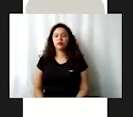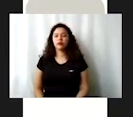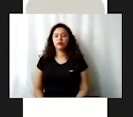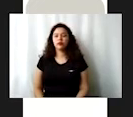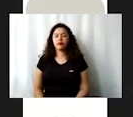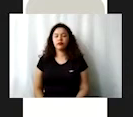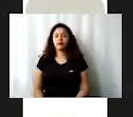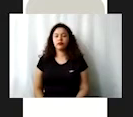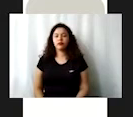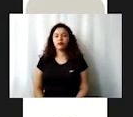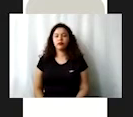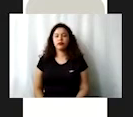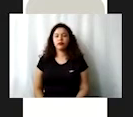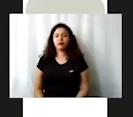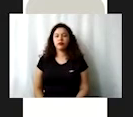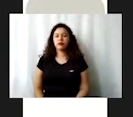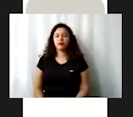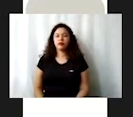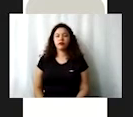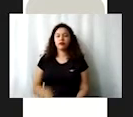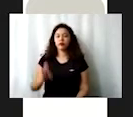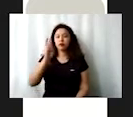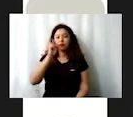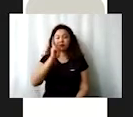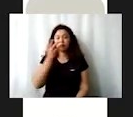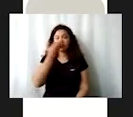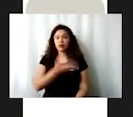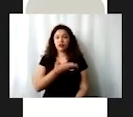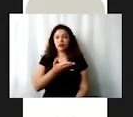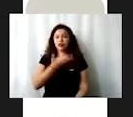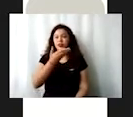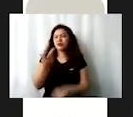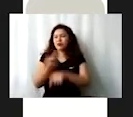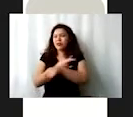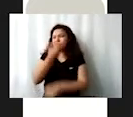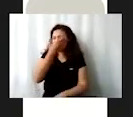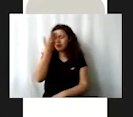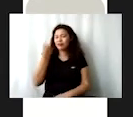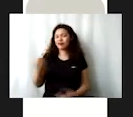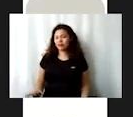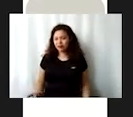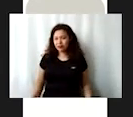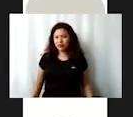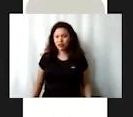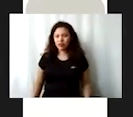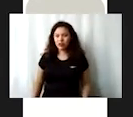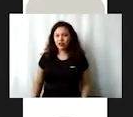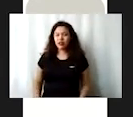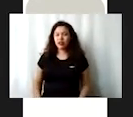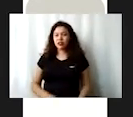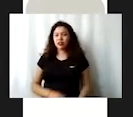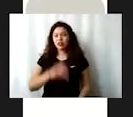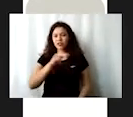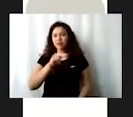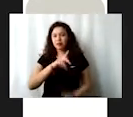Esto que ustedes ven aquí, ay, no sé qué le pasa, que me mueve las